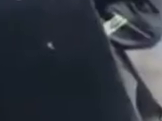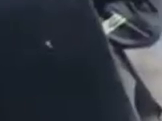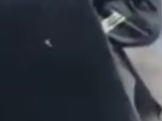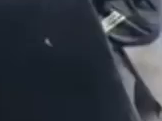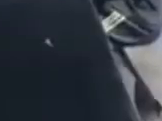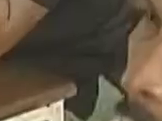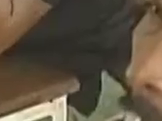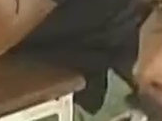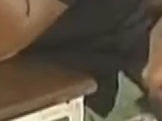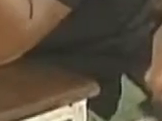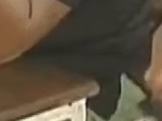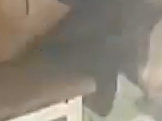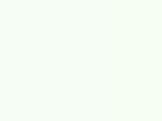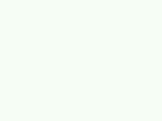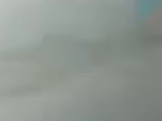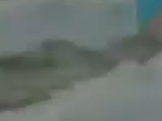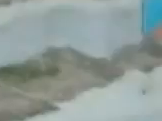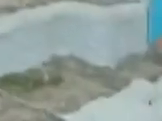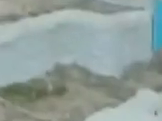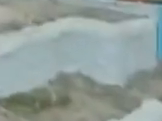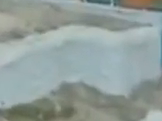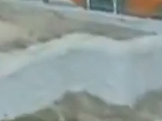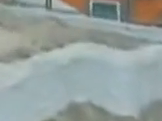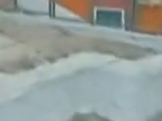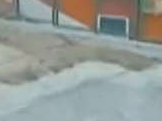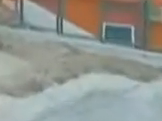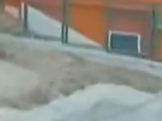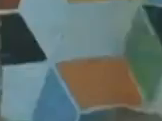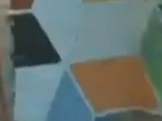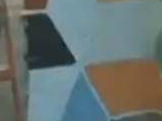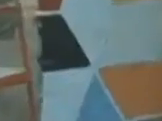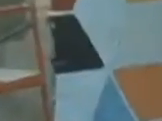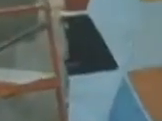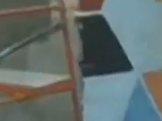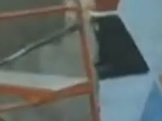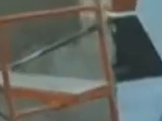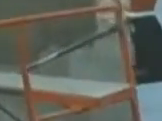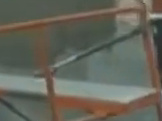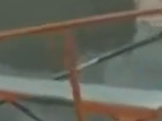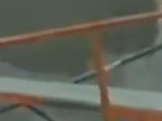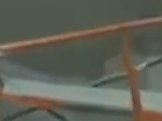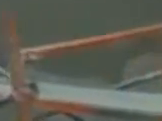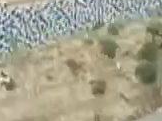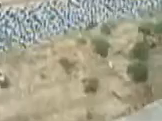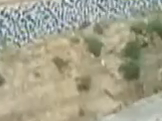indígenas barrio nuevo barrio tricolor 7 años